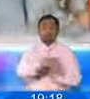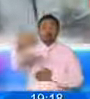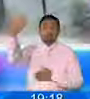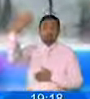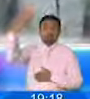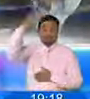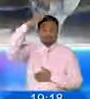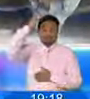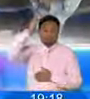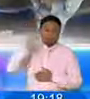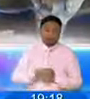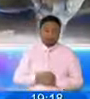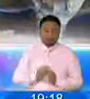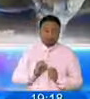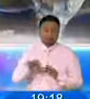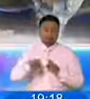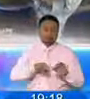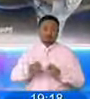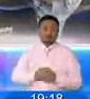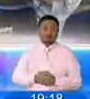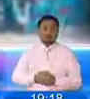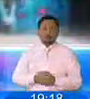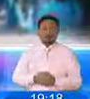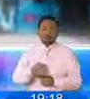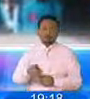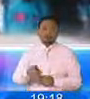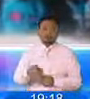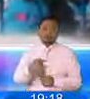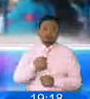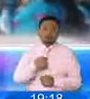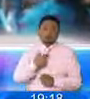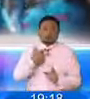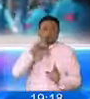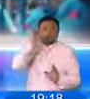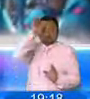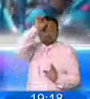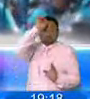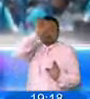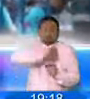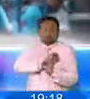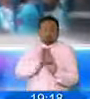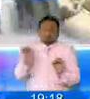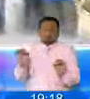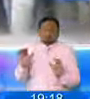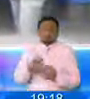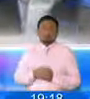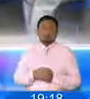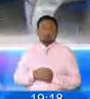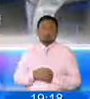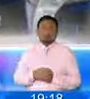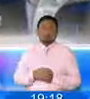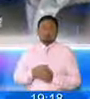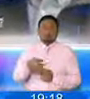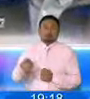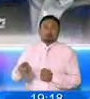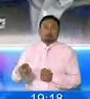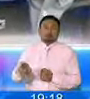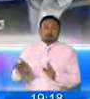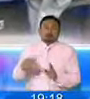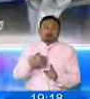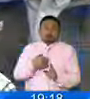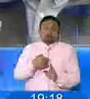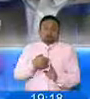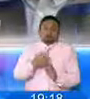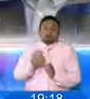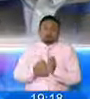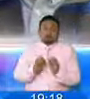ciudad, Mauricio Rodas, indicó que son hechos ante los cuales no tiene nada que opinar ni decir. Es un incidente respecto al cual no tengo por